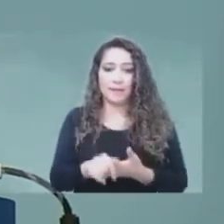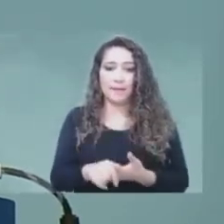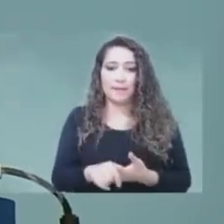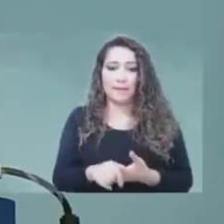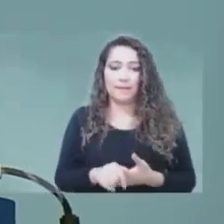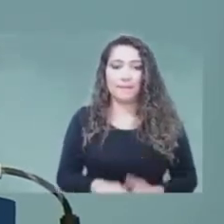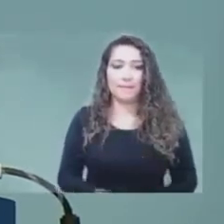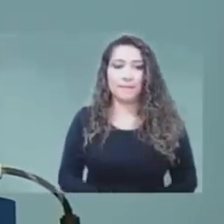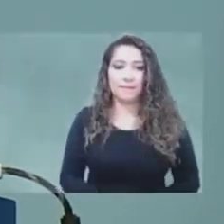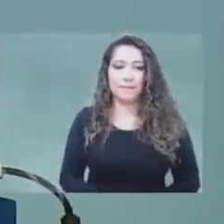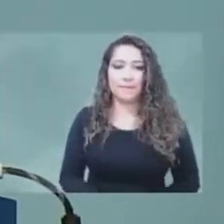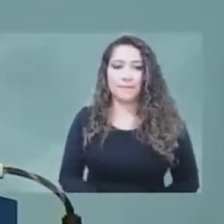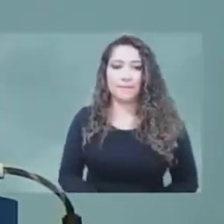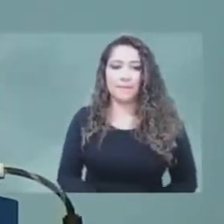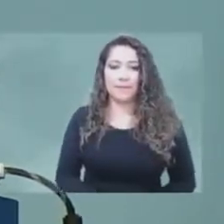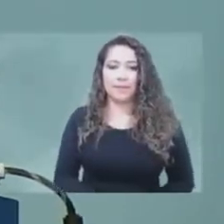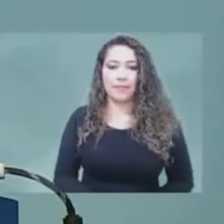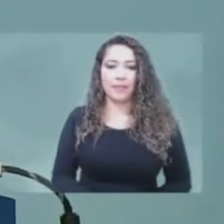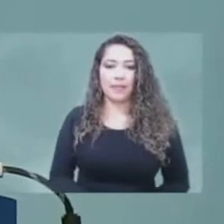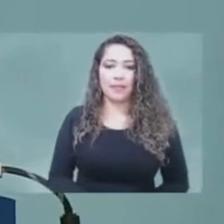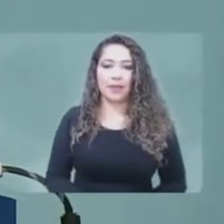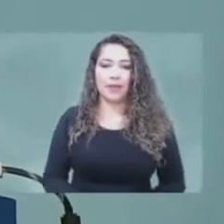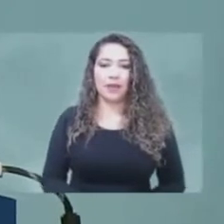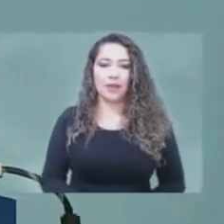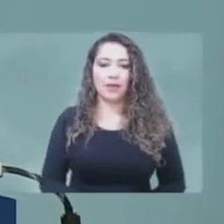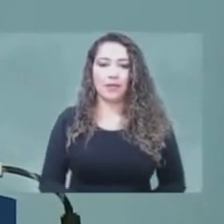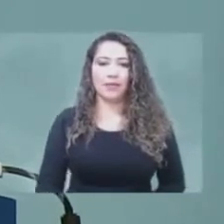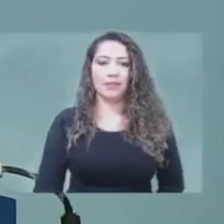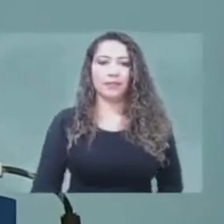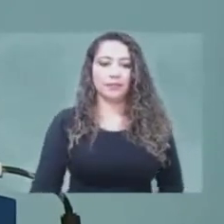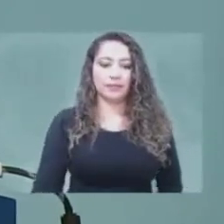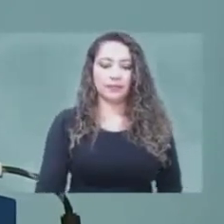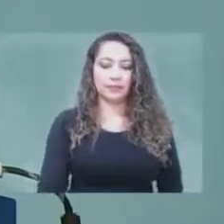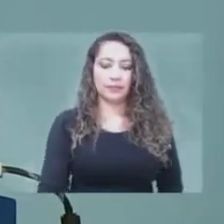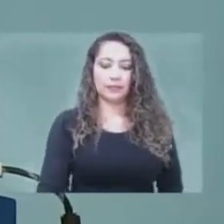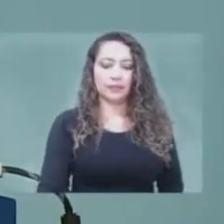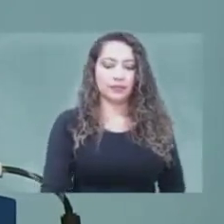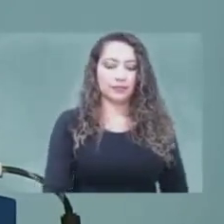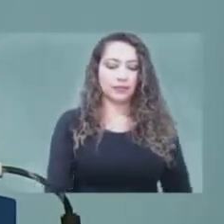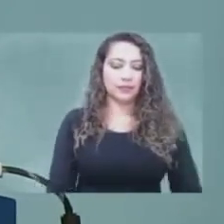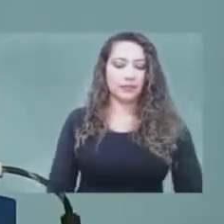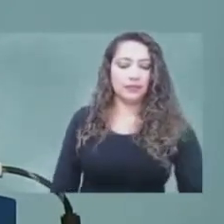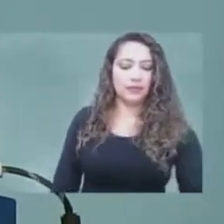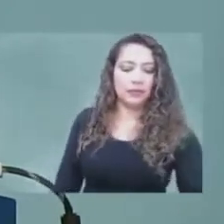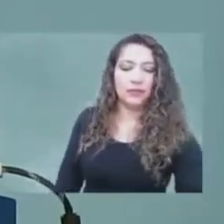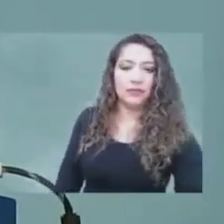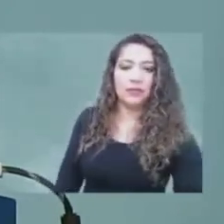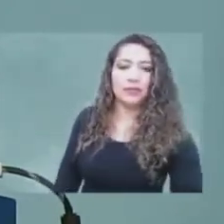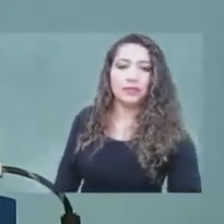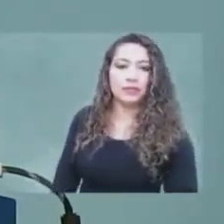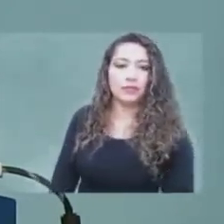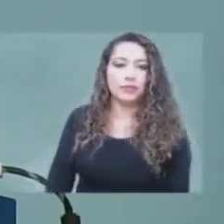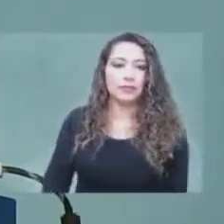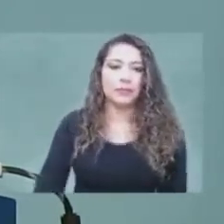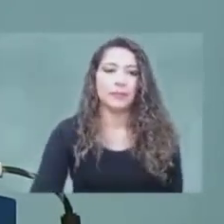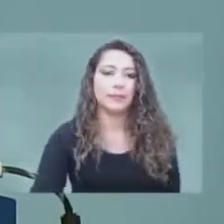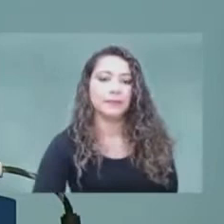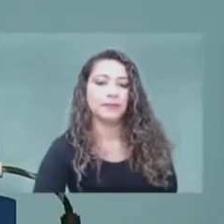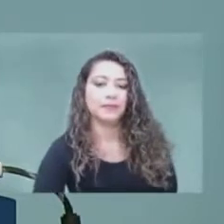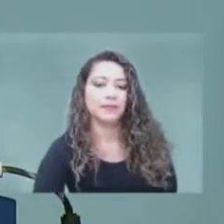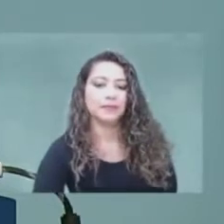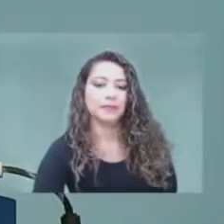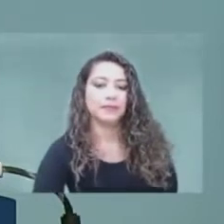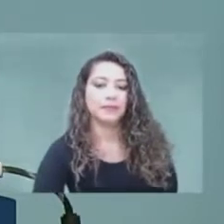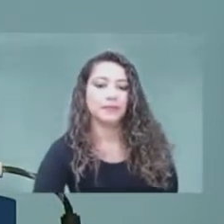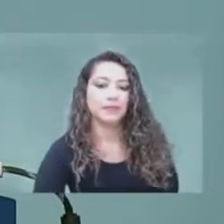inalámbrica en Ofcom. Antes de trabajar en 5G, Cristina lideró el desarrollo de un nuevo marco de intercambio de espectro y lanzó la política